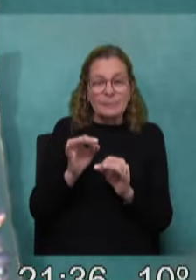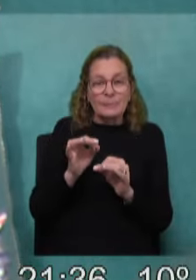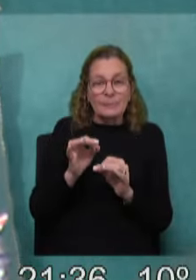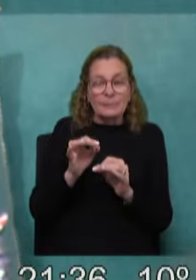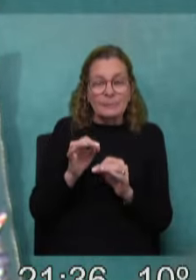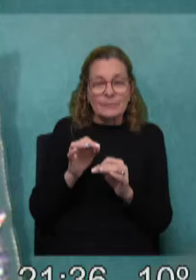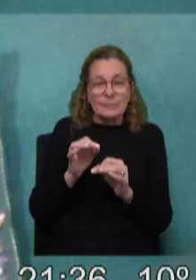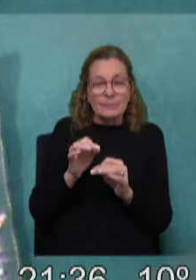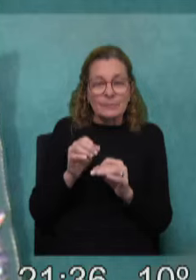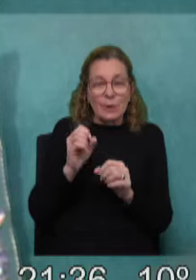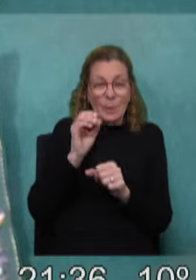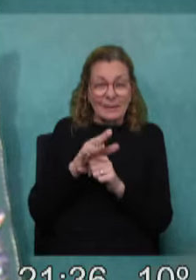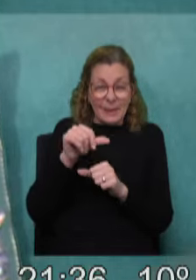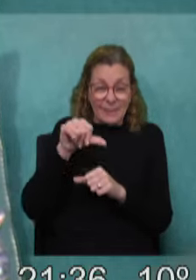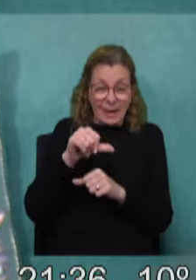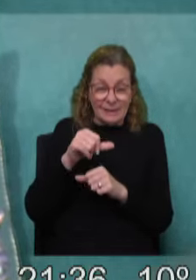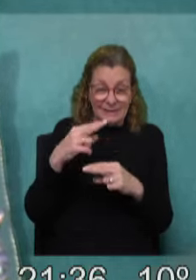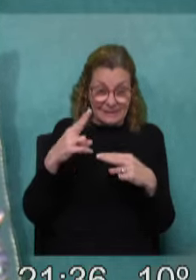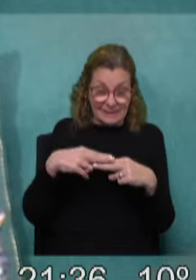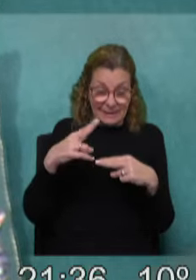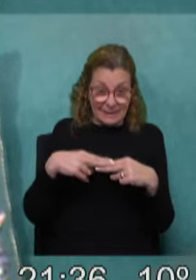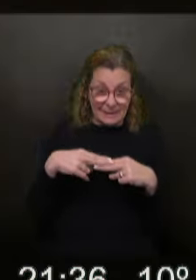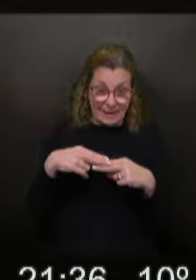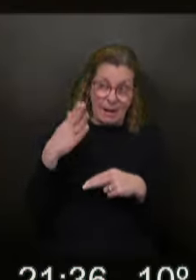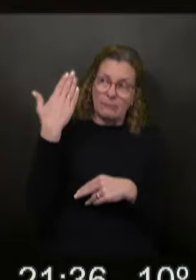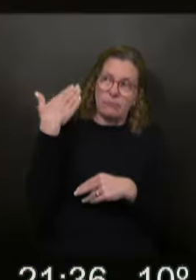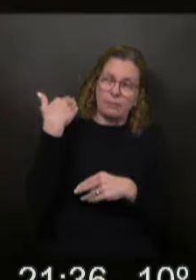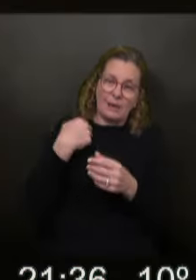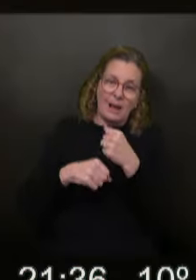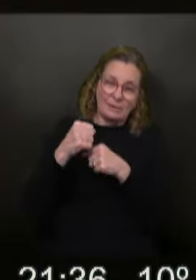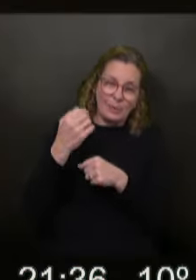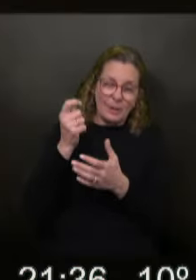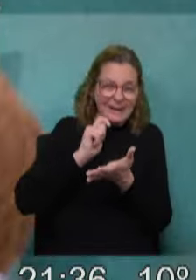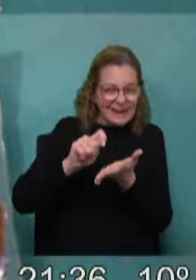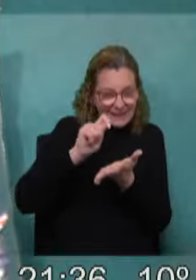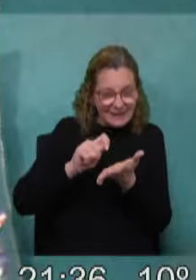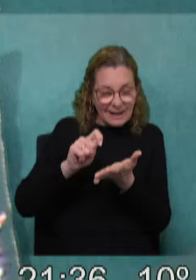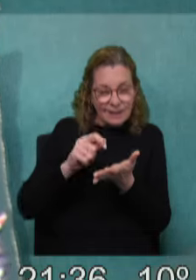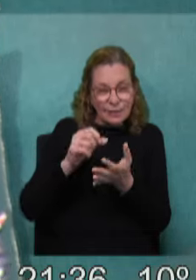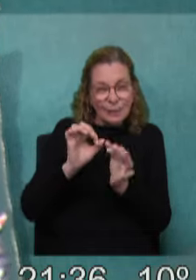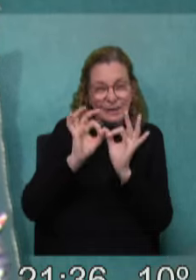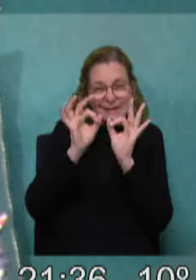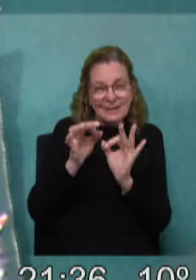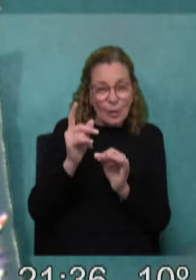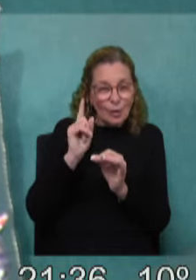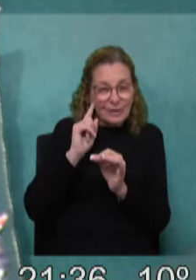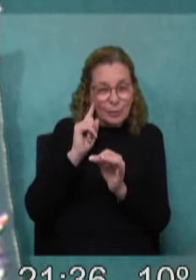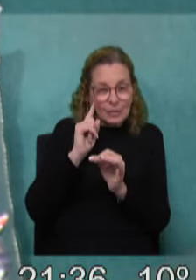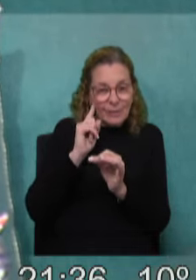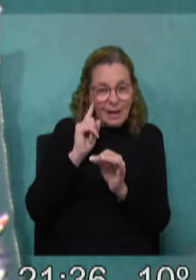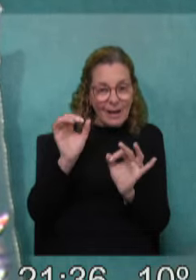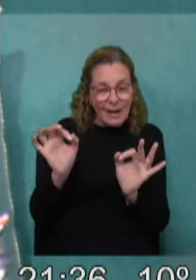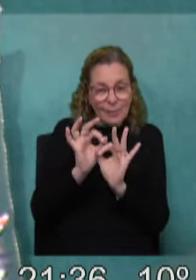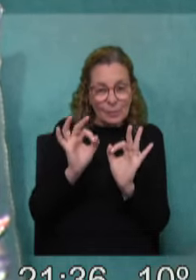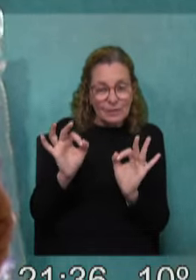y lo mandé mal, era una época de internet prehistórico. Entonces le mandé la letra y no le llegó el audio con la